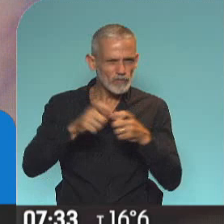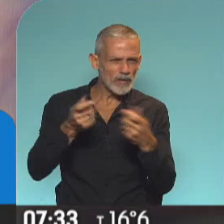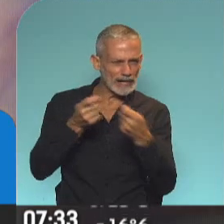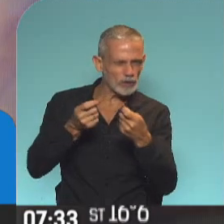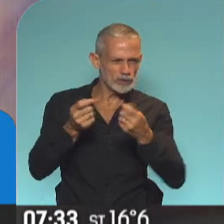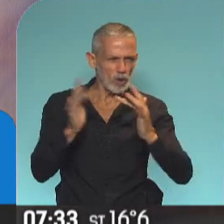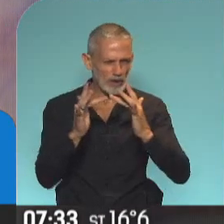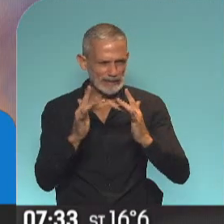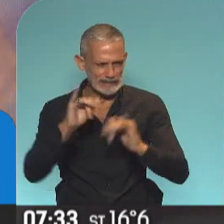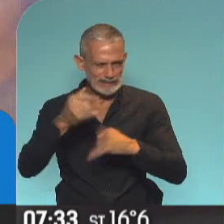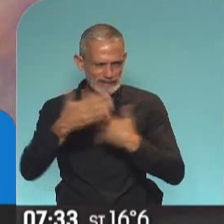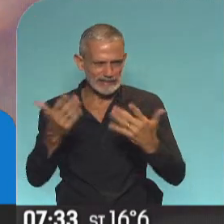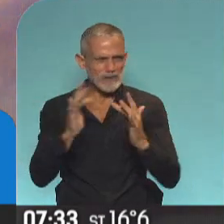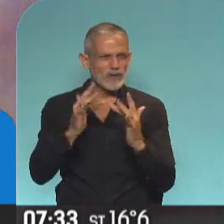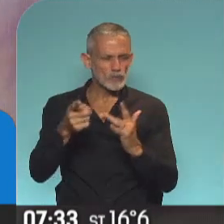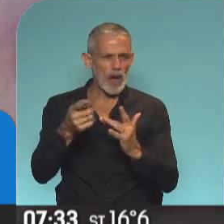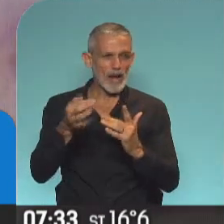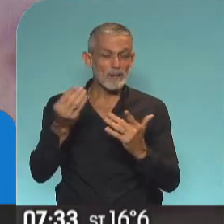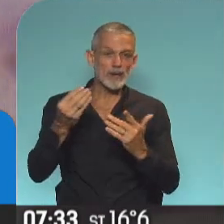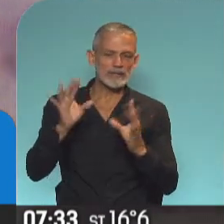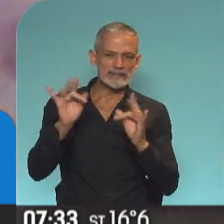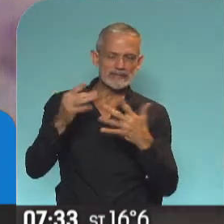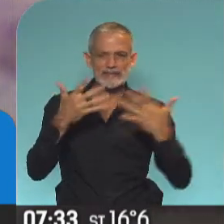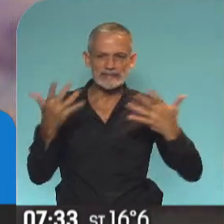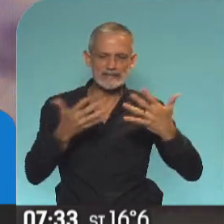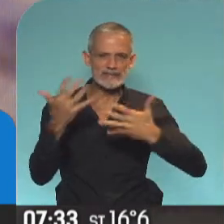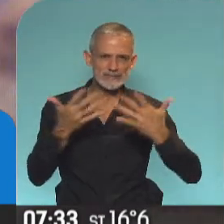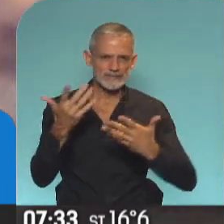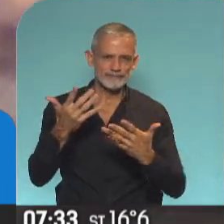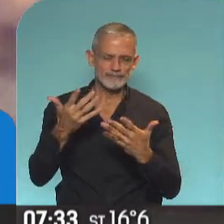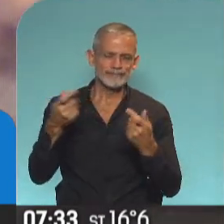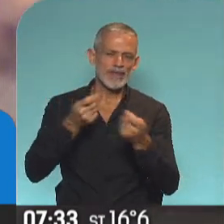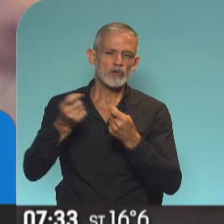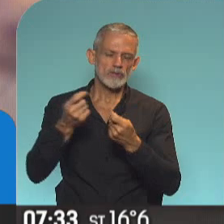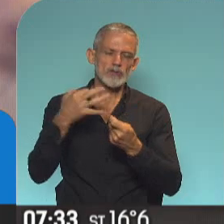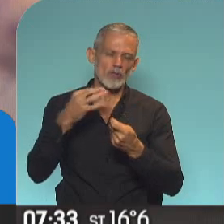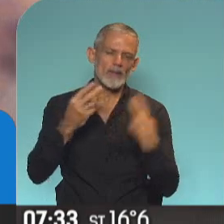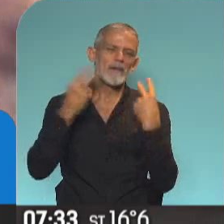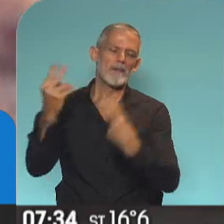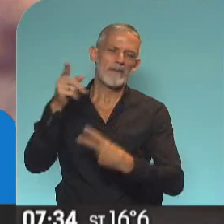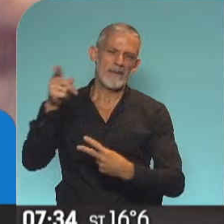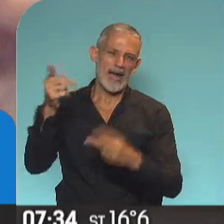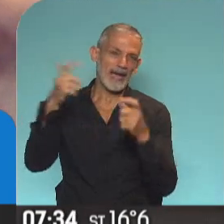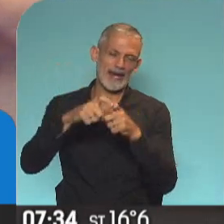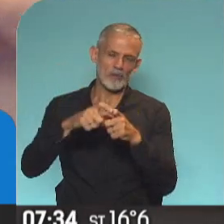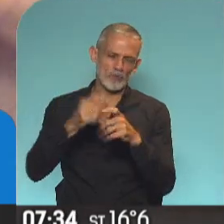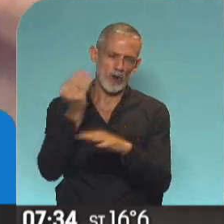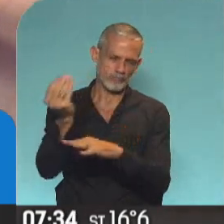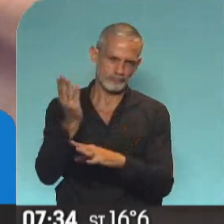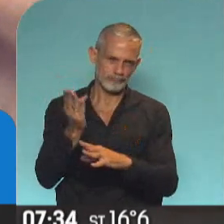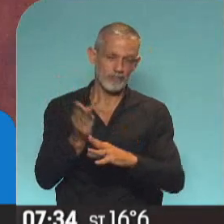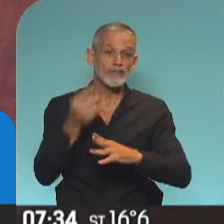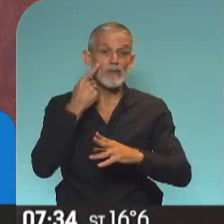negociaciones virtuales, pero obviamente la complejidad seguramente demande este tipo de reuniones presenciales. Si te